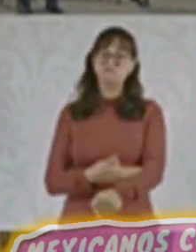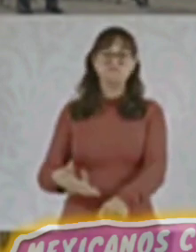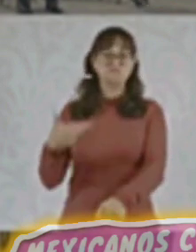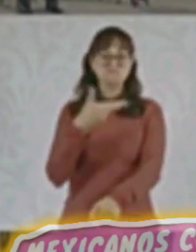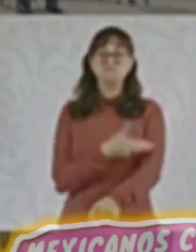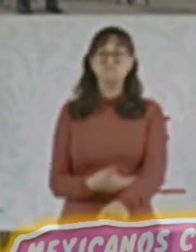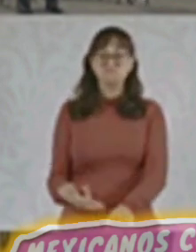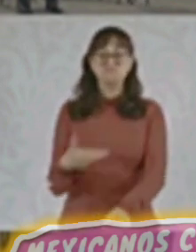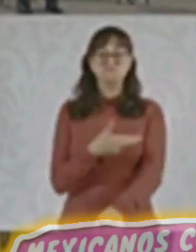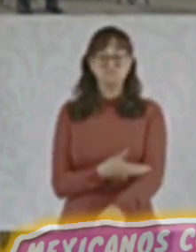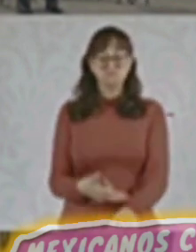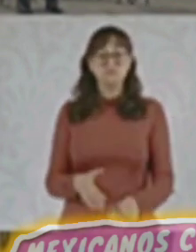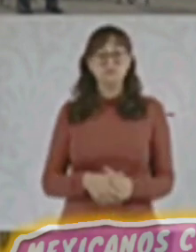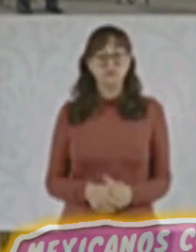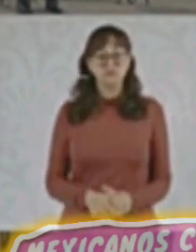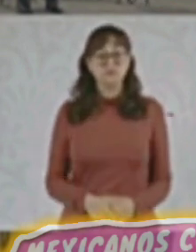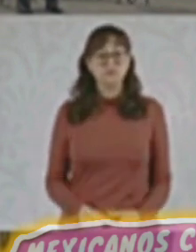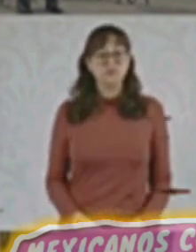del Tribunal Electoral,